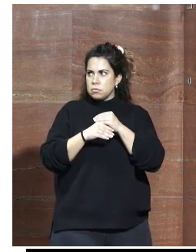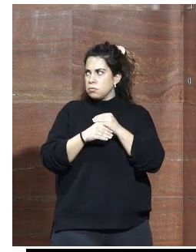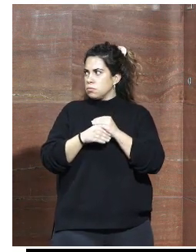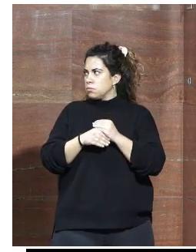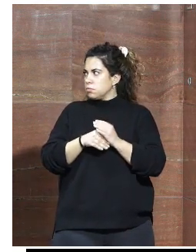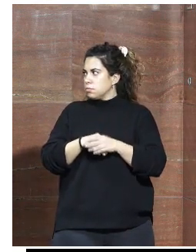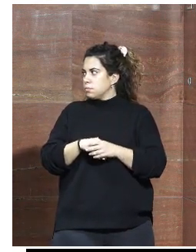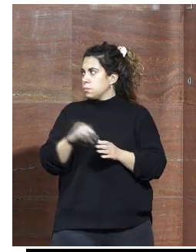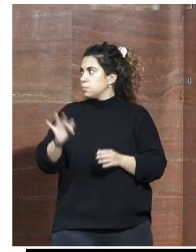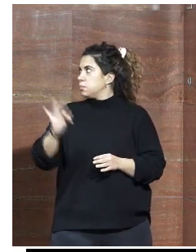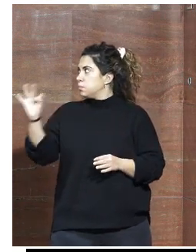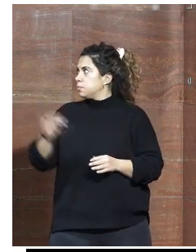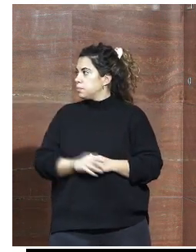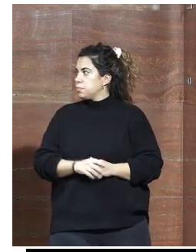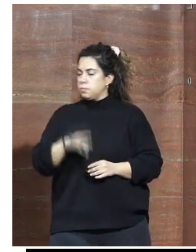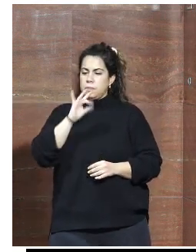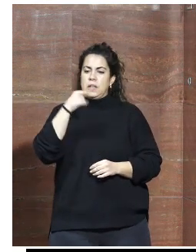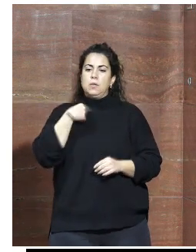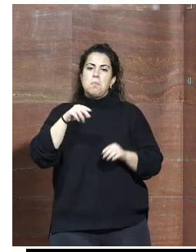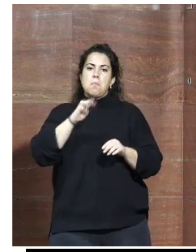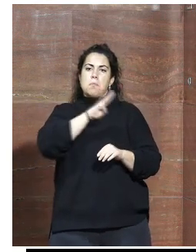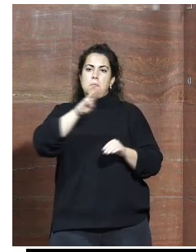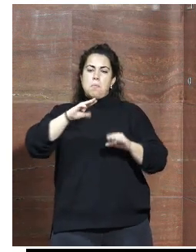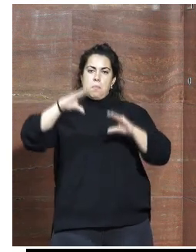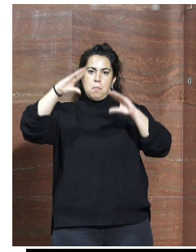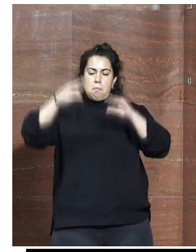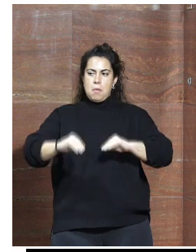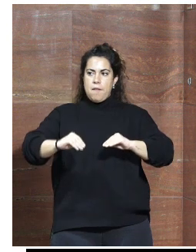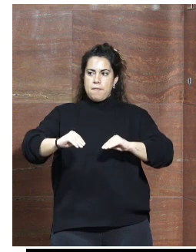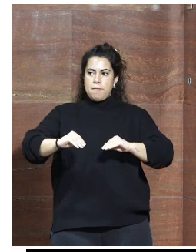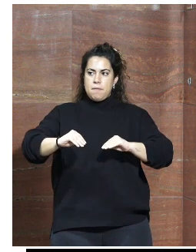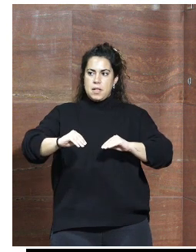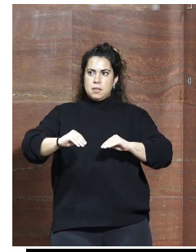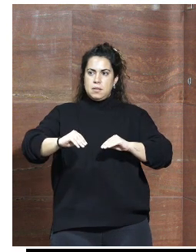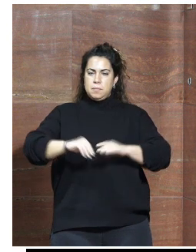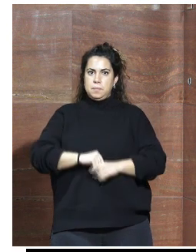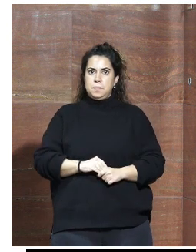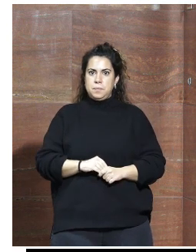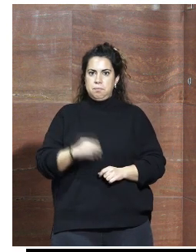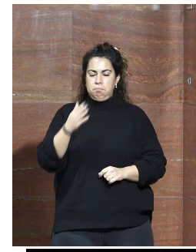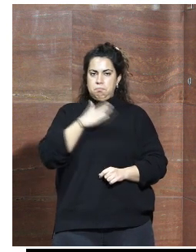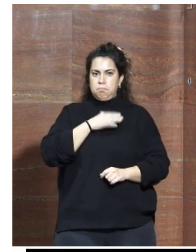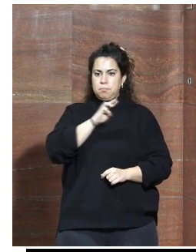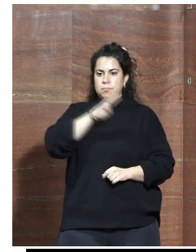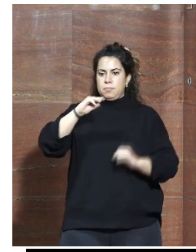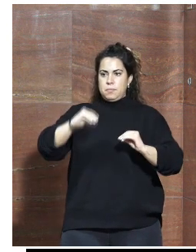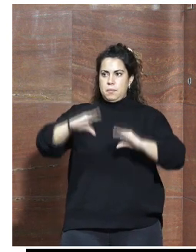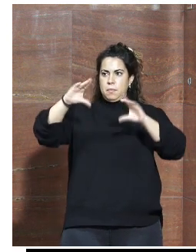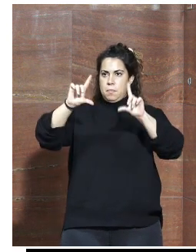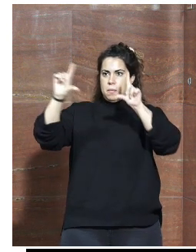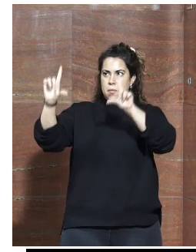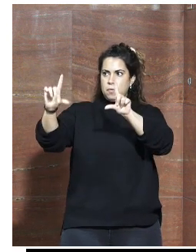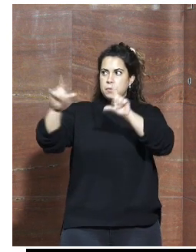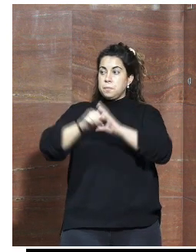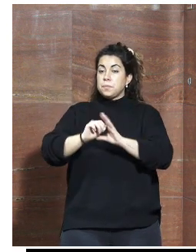a cerrar la presentación y vuelvo a abrir la mía. Nada,